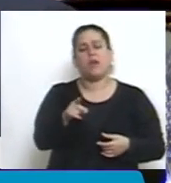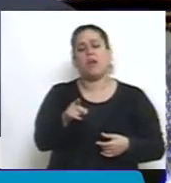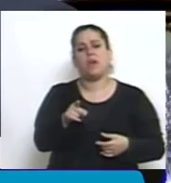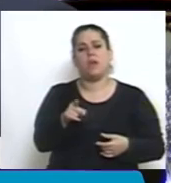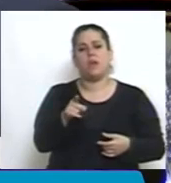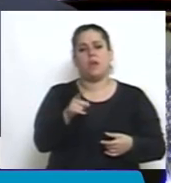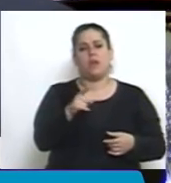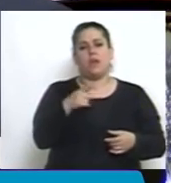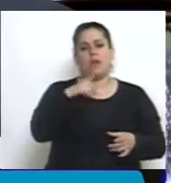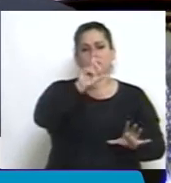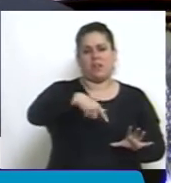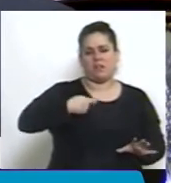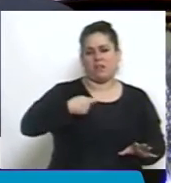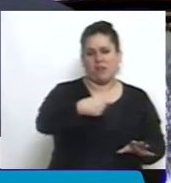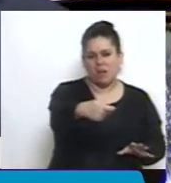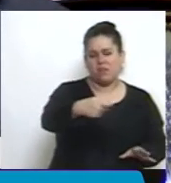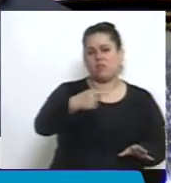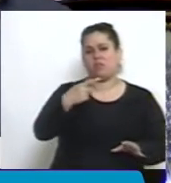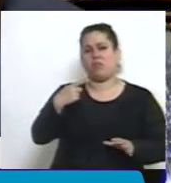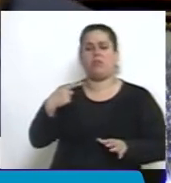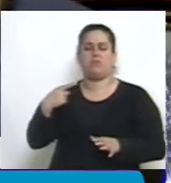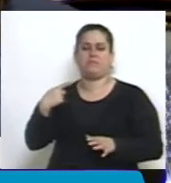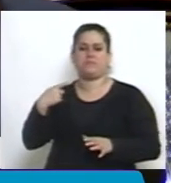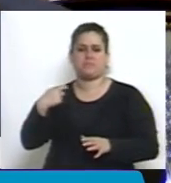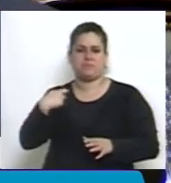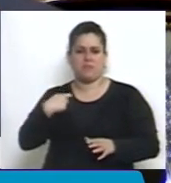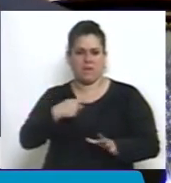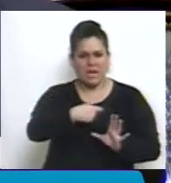créditos y débitos de las cuentas bancarias.